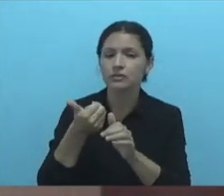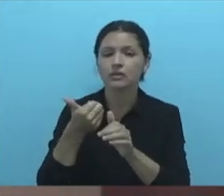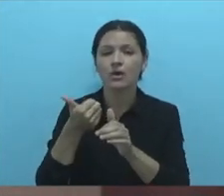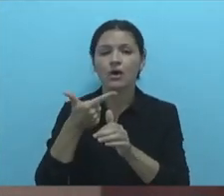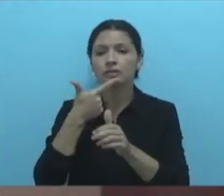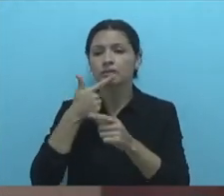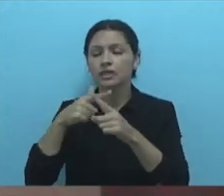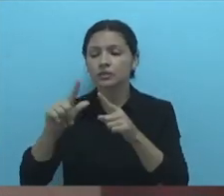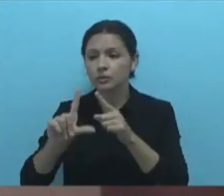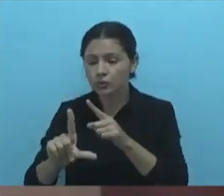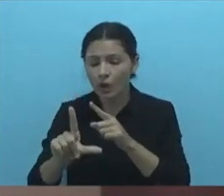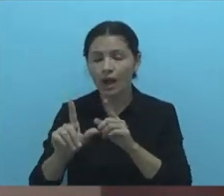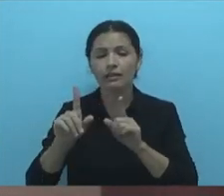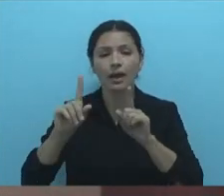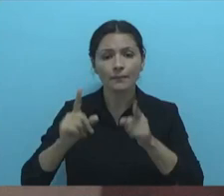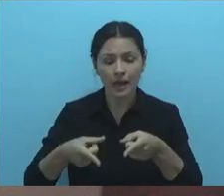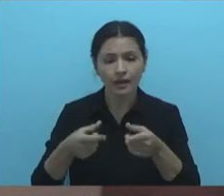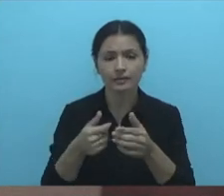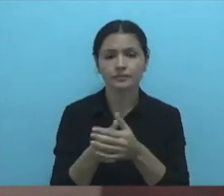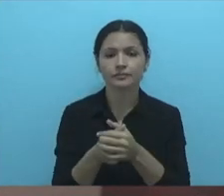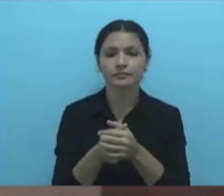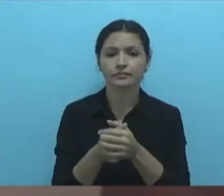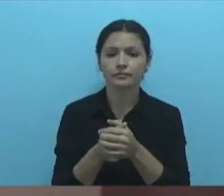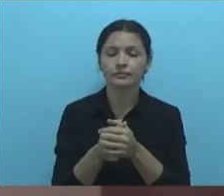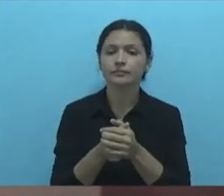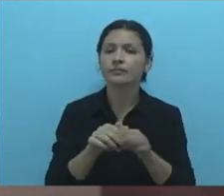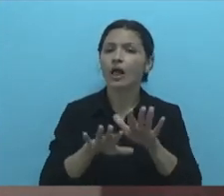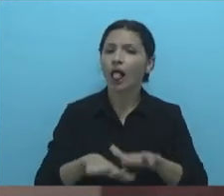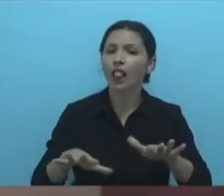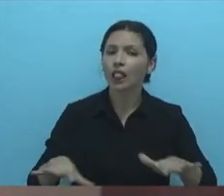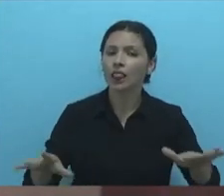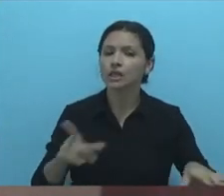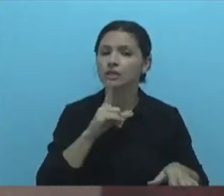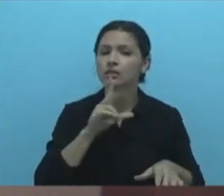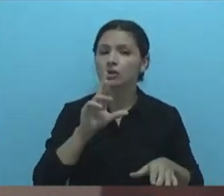y francias trans que sean libres que sean felices